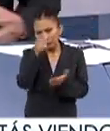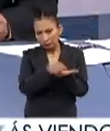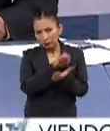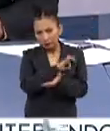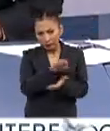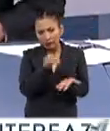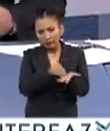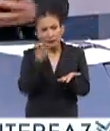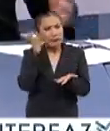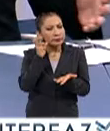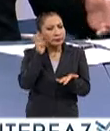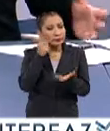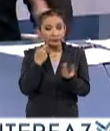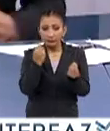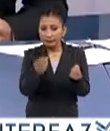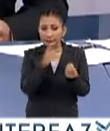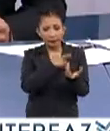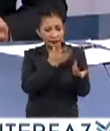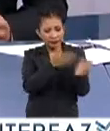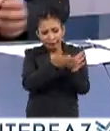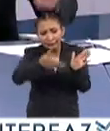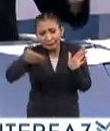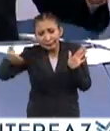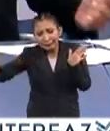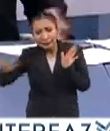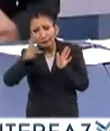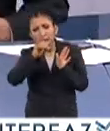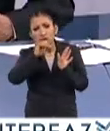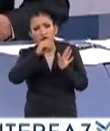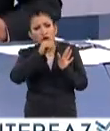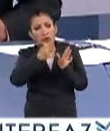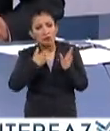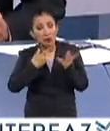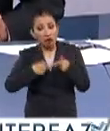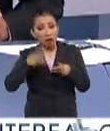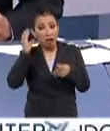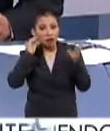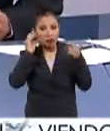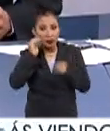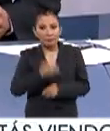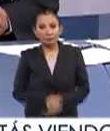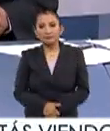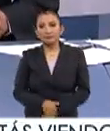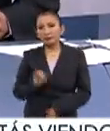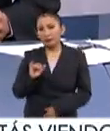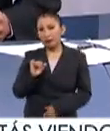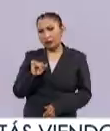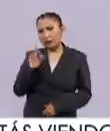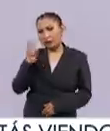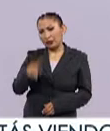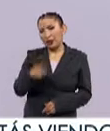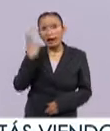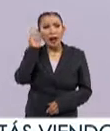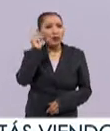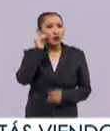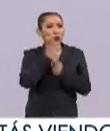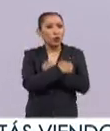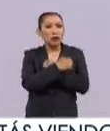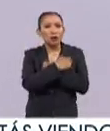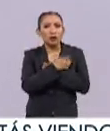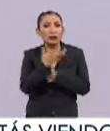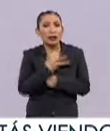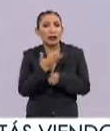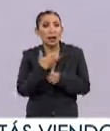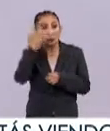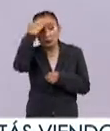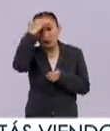puede todavía escuchar. En fin, grandes producciones que han pasado por la audiencia mexicana, Hilda. Sí, indudablemente que Radio Educación tiene una